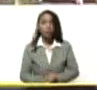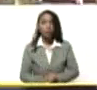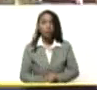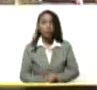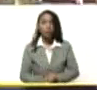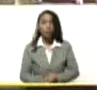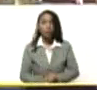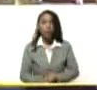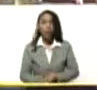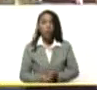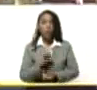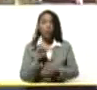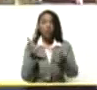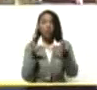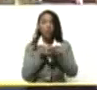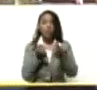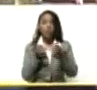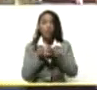un conjunto